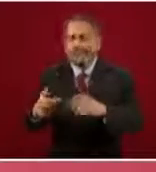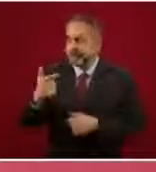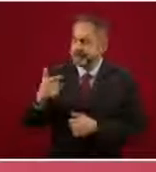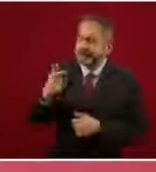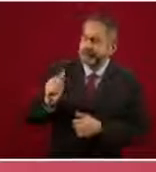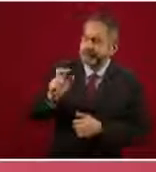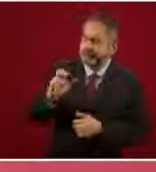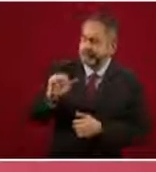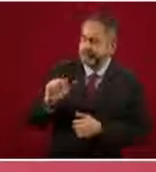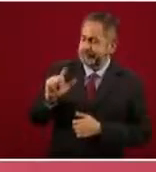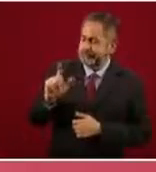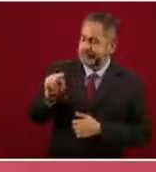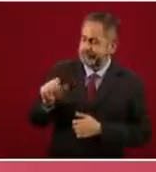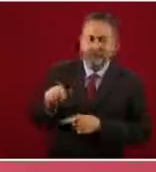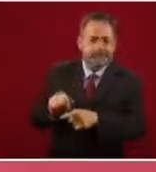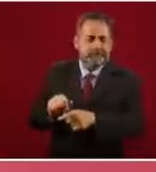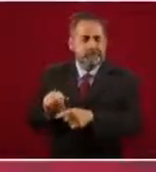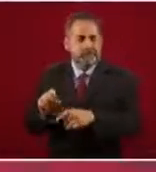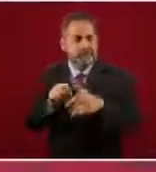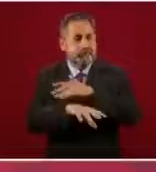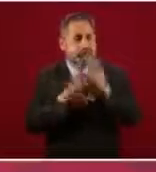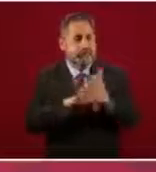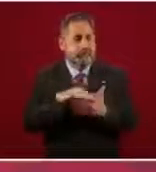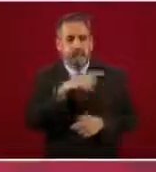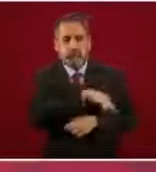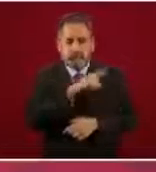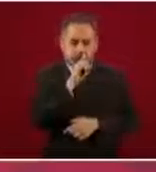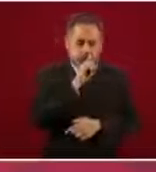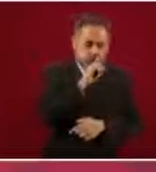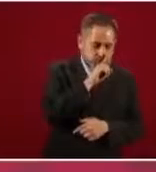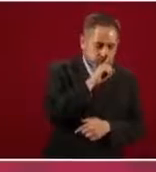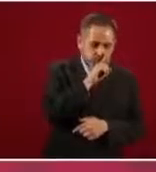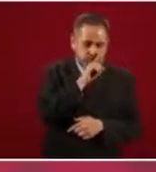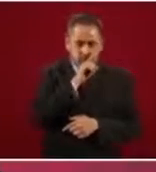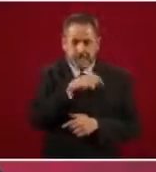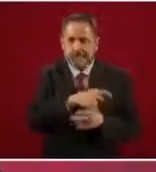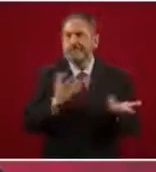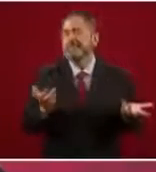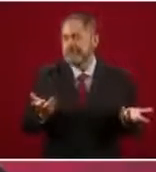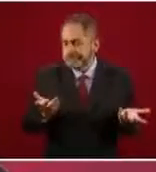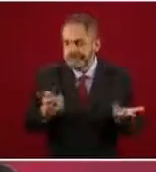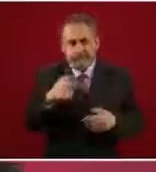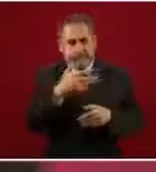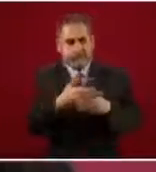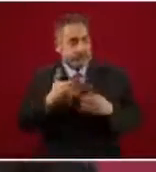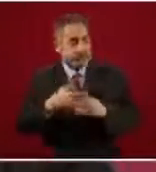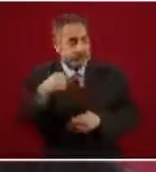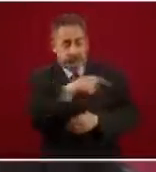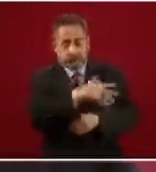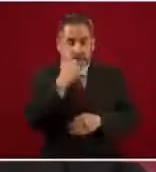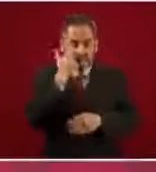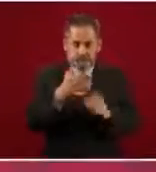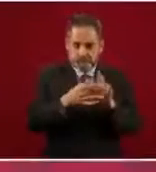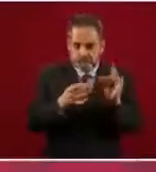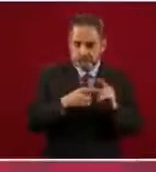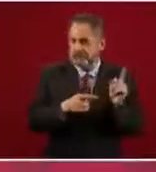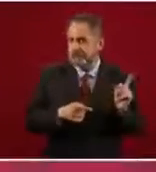Luna. ¿Sí? Ellos quisieran ahora, ¿no?, que